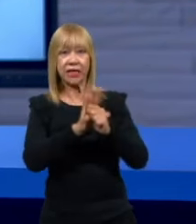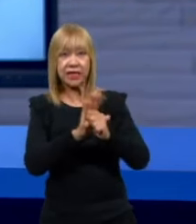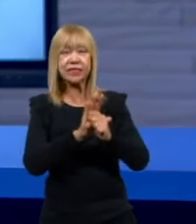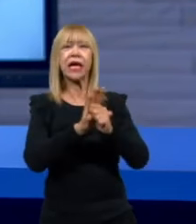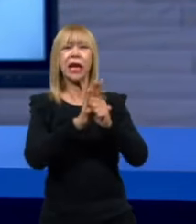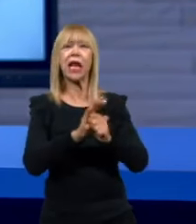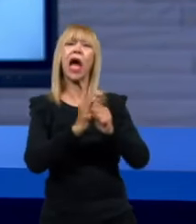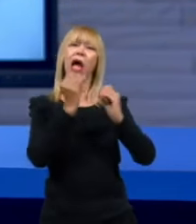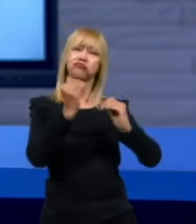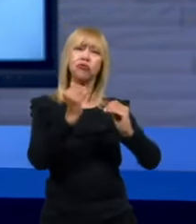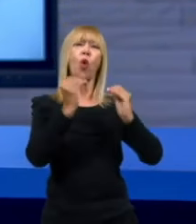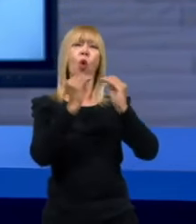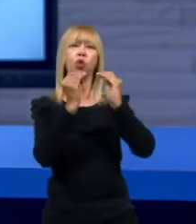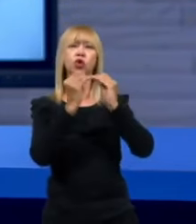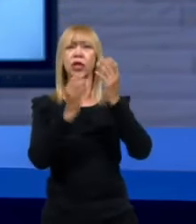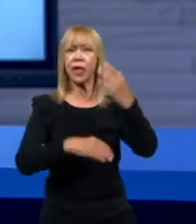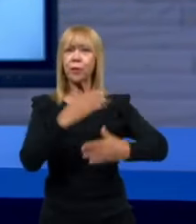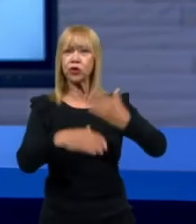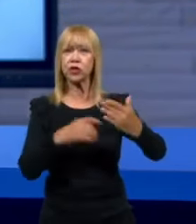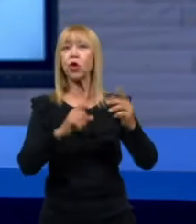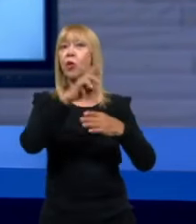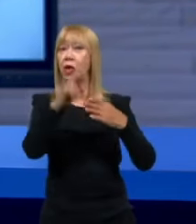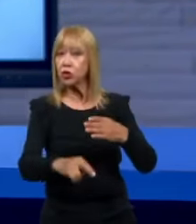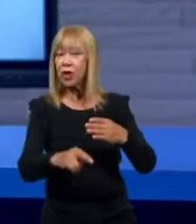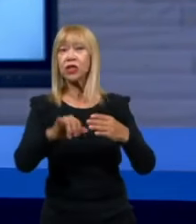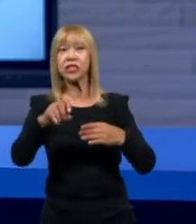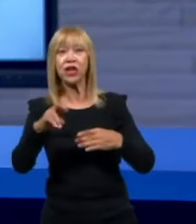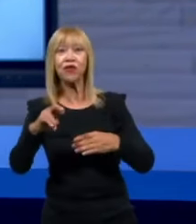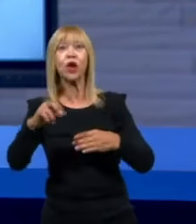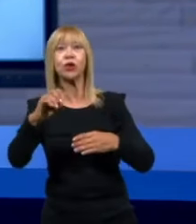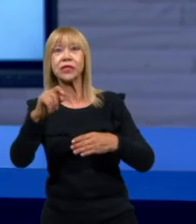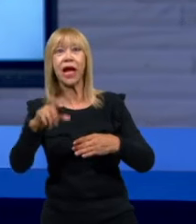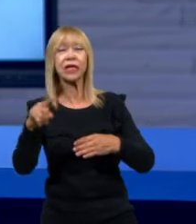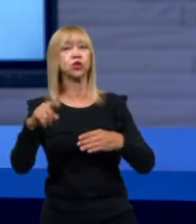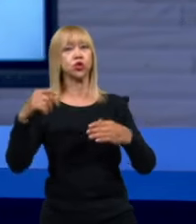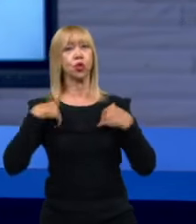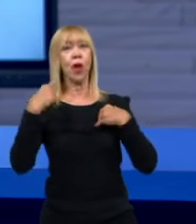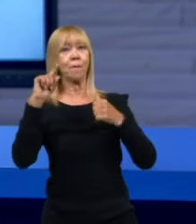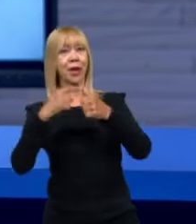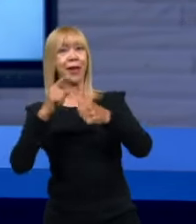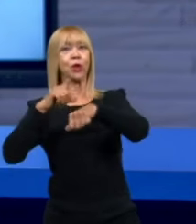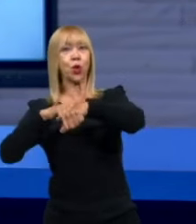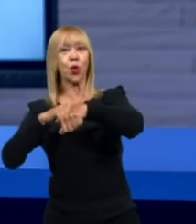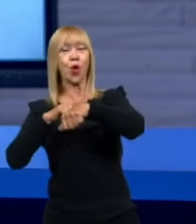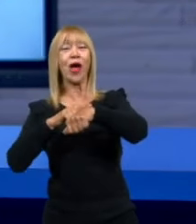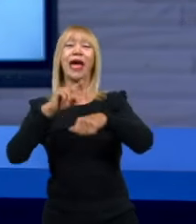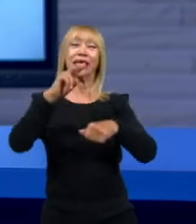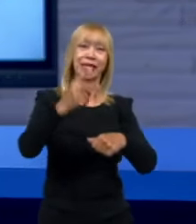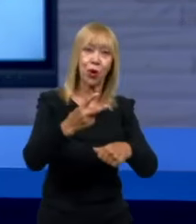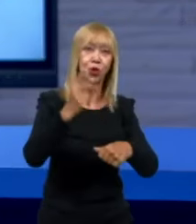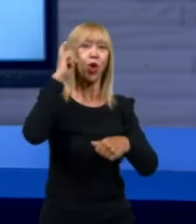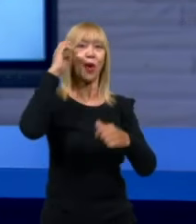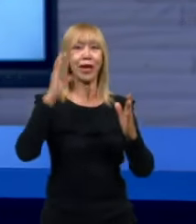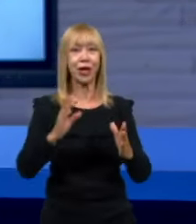la imparcialidad de este proceso. Como resultado, Jennifer González tuvo el primer turno, seguido por el gobernador